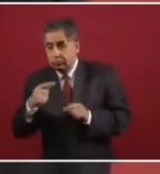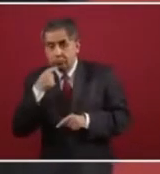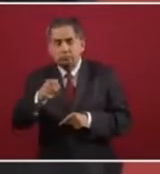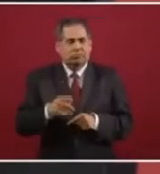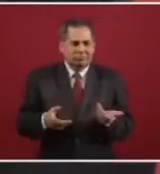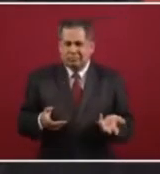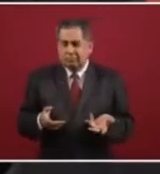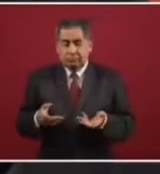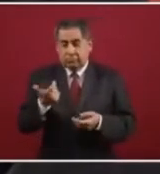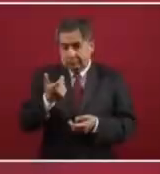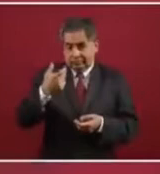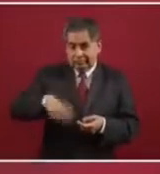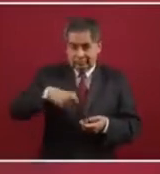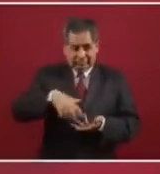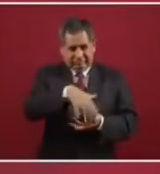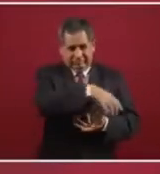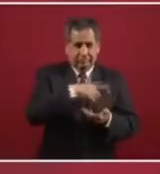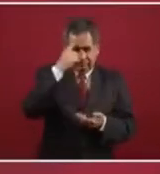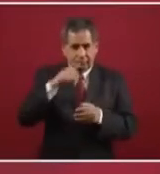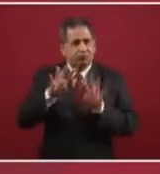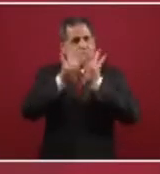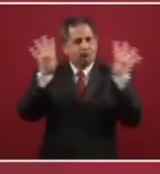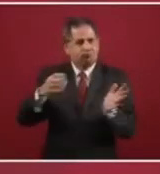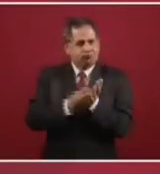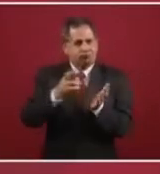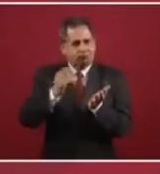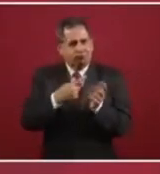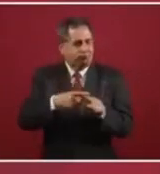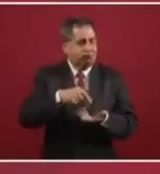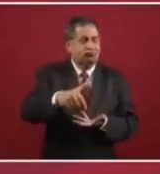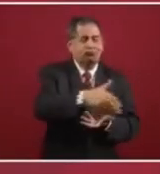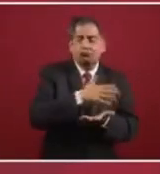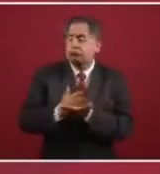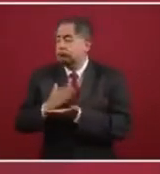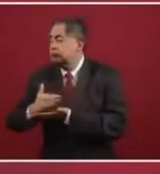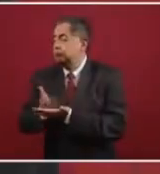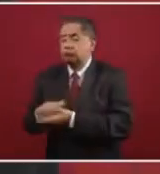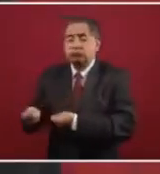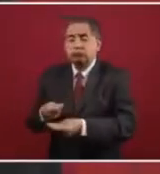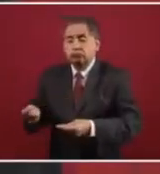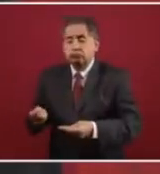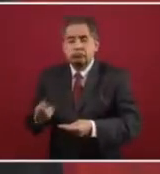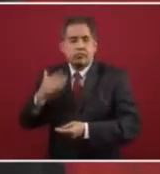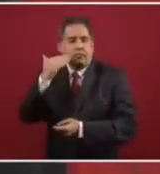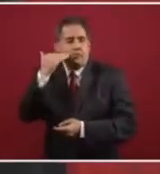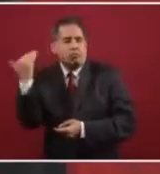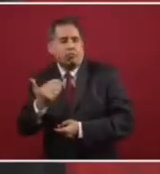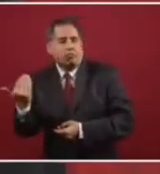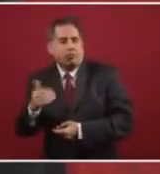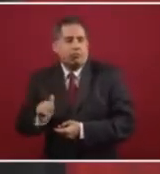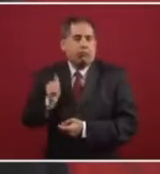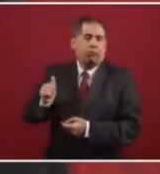que el reparto del tesoro de Moctezuma se verificó de manera irregular,